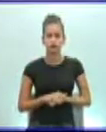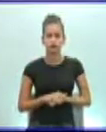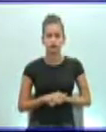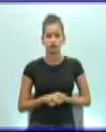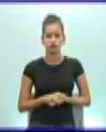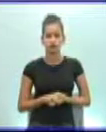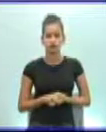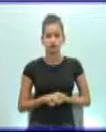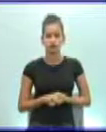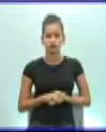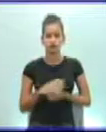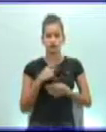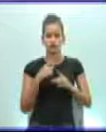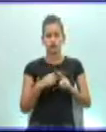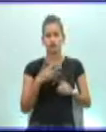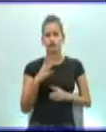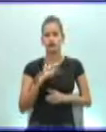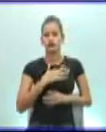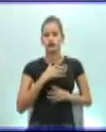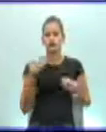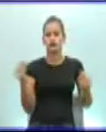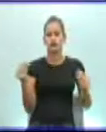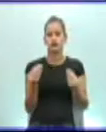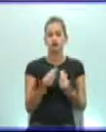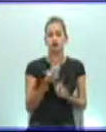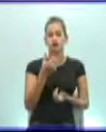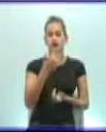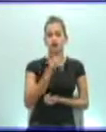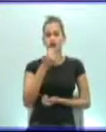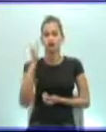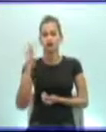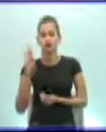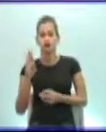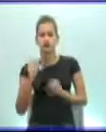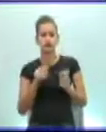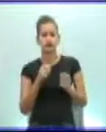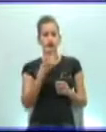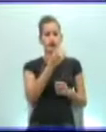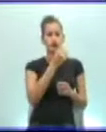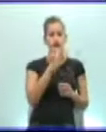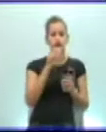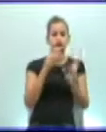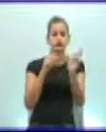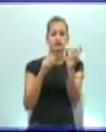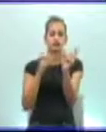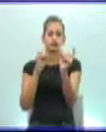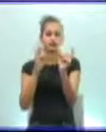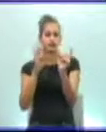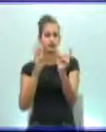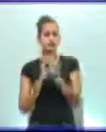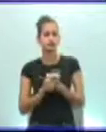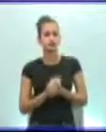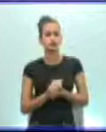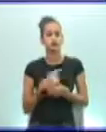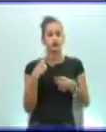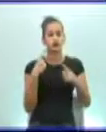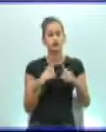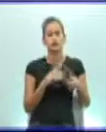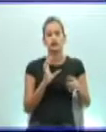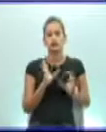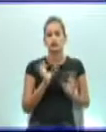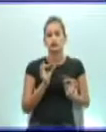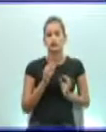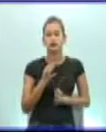X pertenece a la unión entre el conjunto A y el conjunto B, entonces se puede afirmar que siempre X va a pertenecer al conjunto